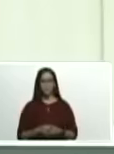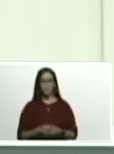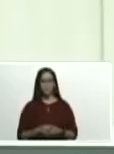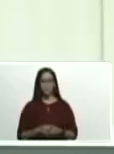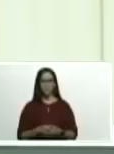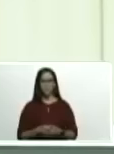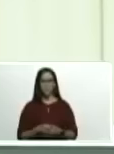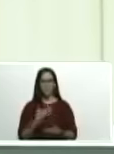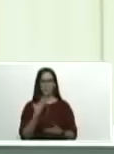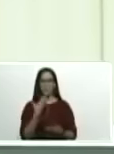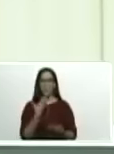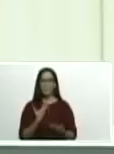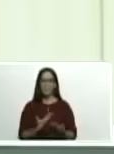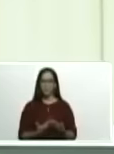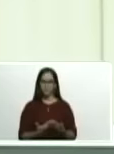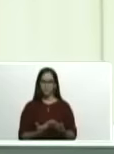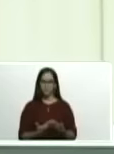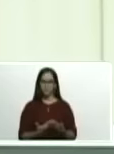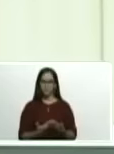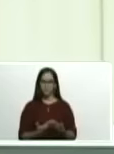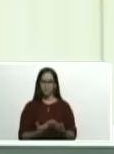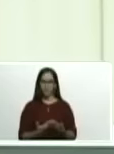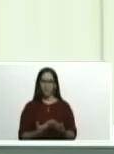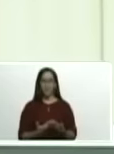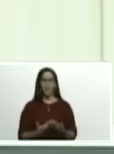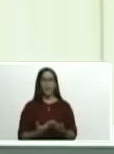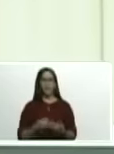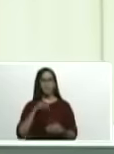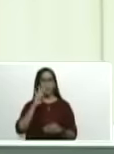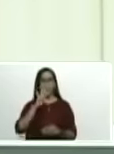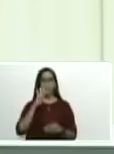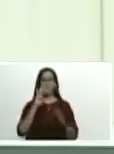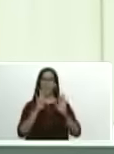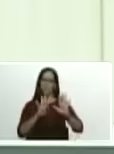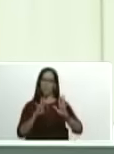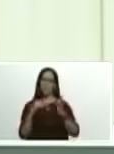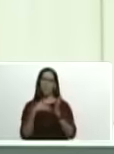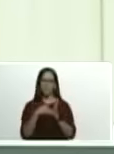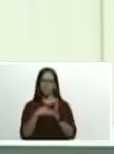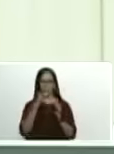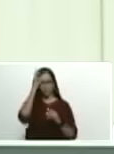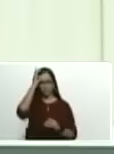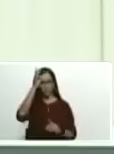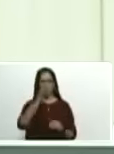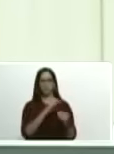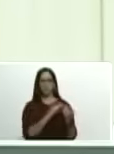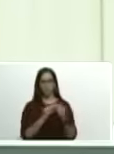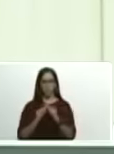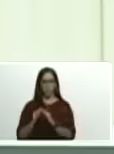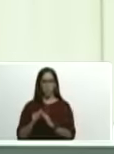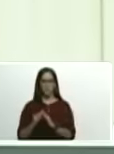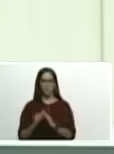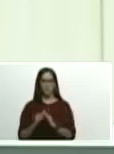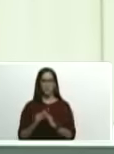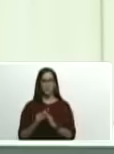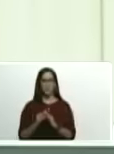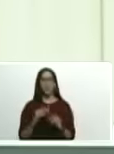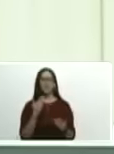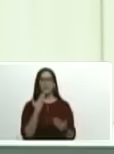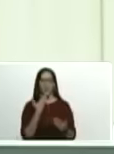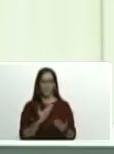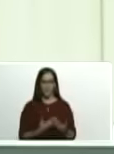Y le pido a los 49.000 consejos comunales, le